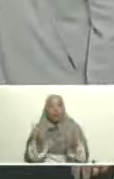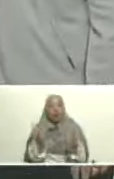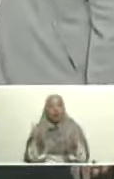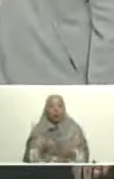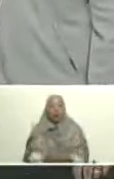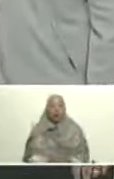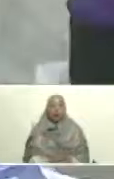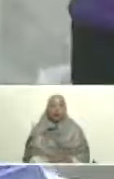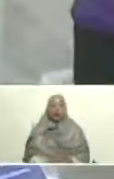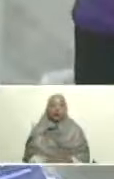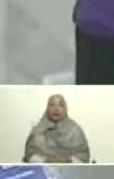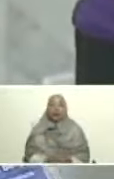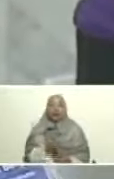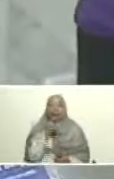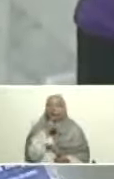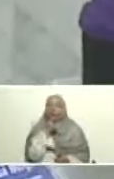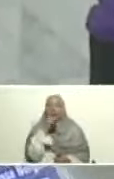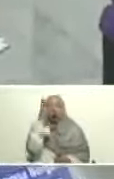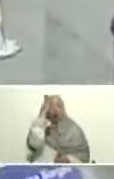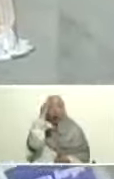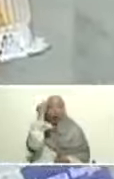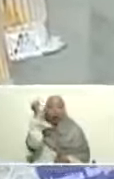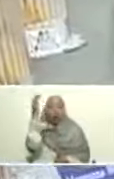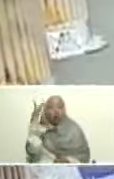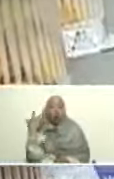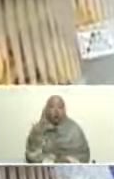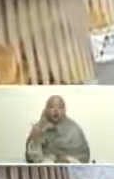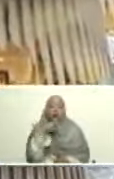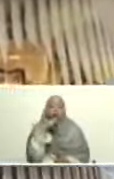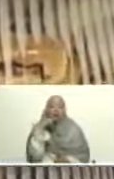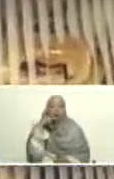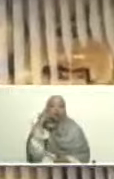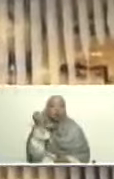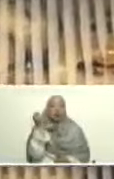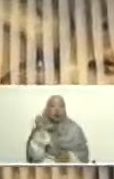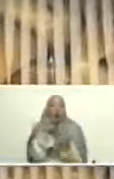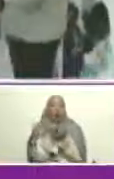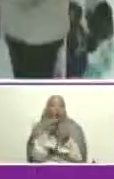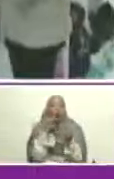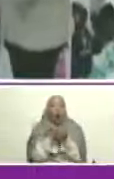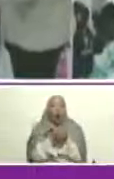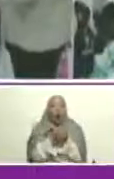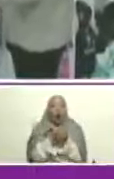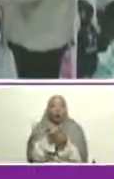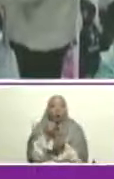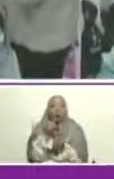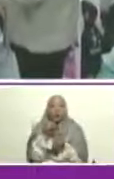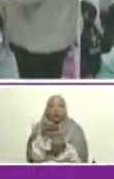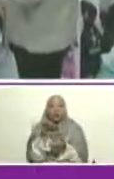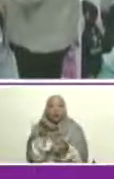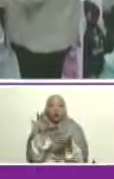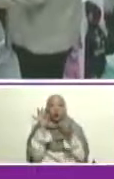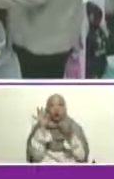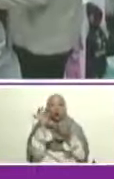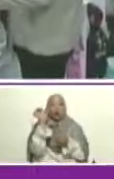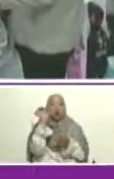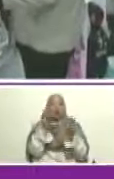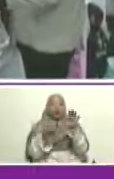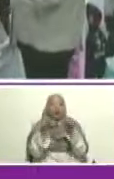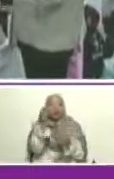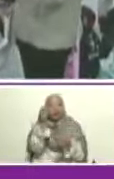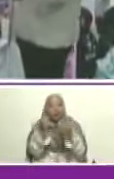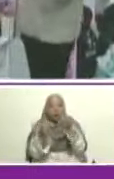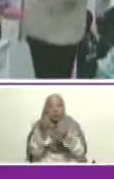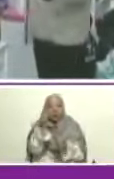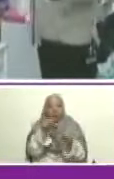arequipe. Dios mío, Dios mío. Esto es de coco. Esto con un cafecito con leche, Silita. ¿Ah? Ese es